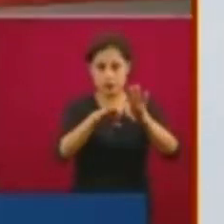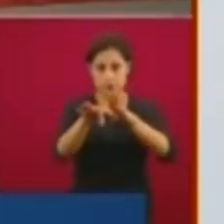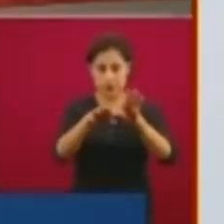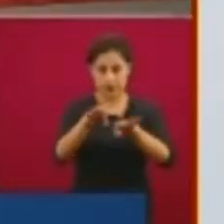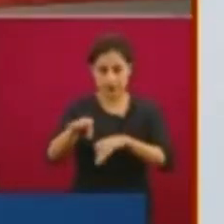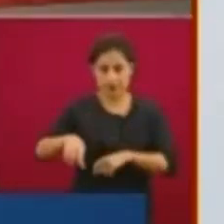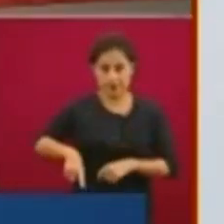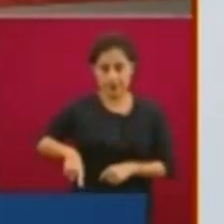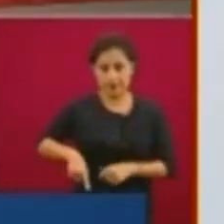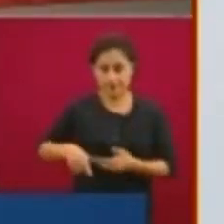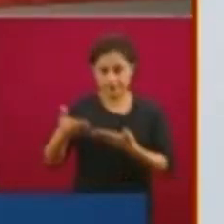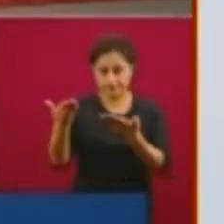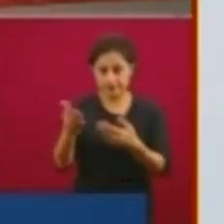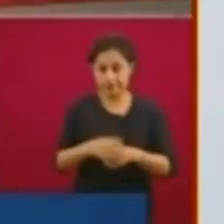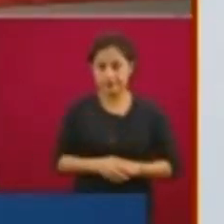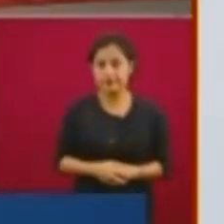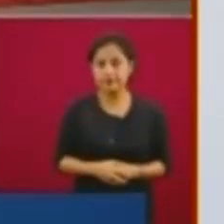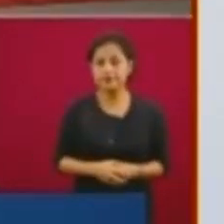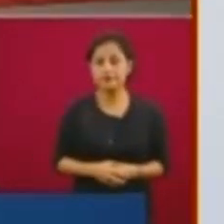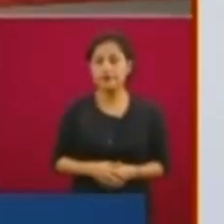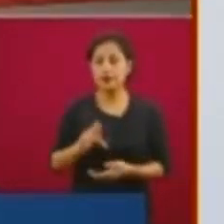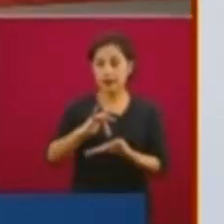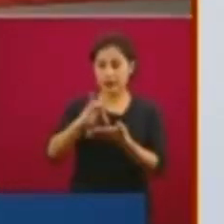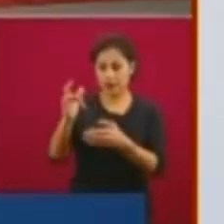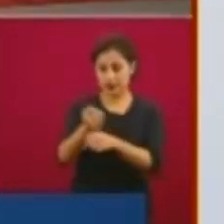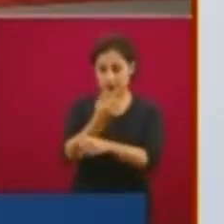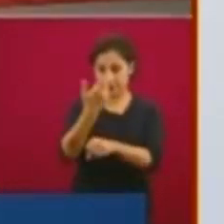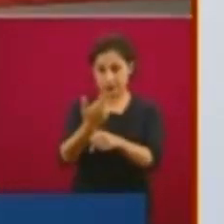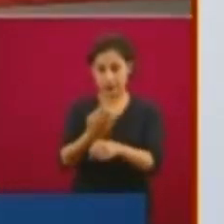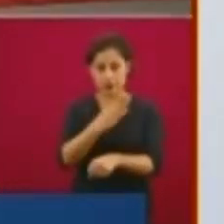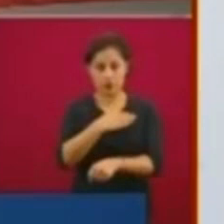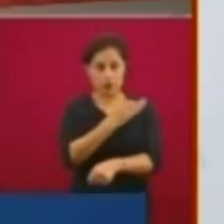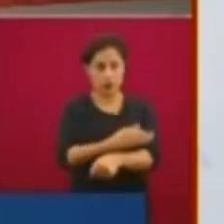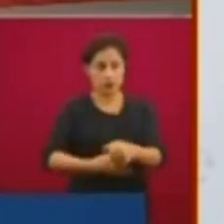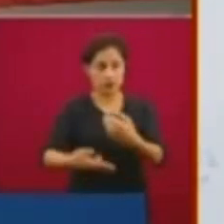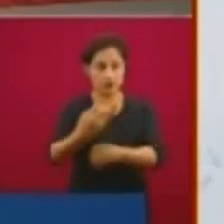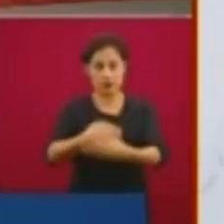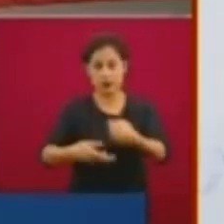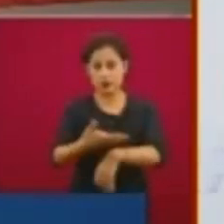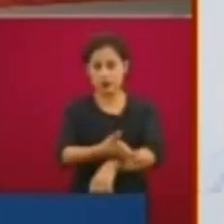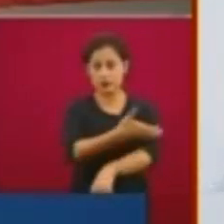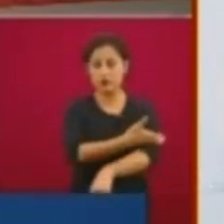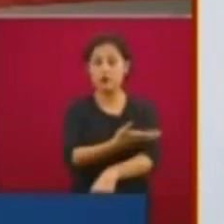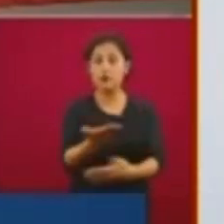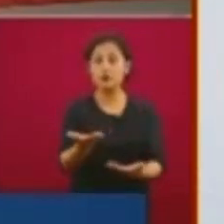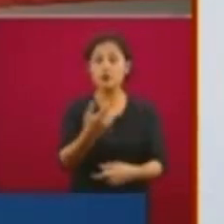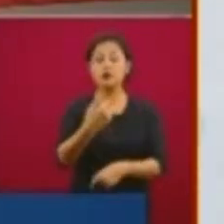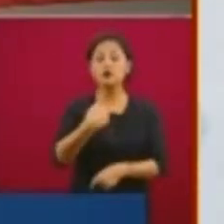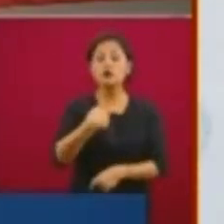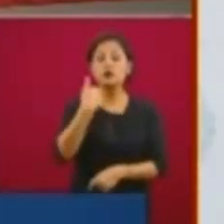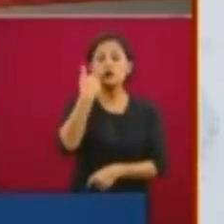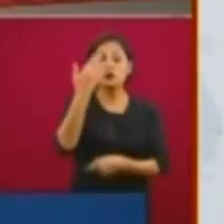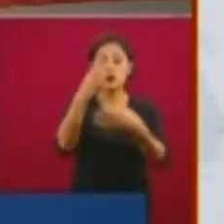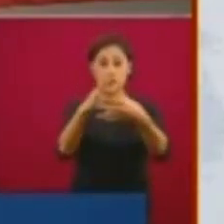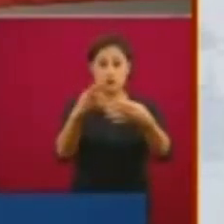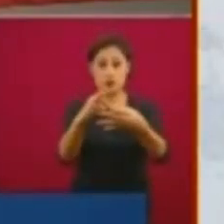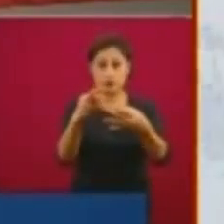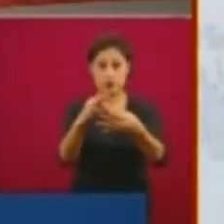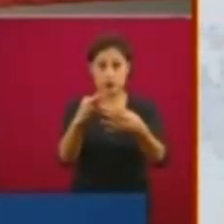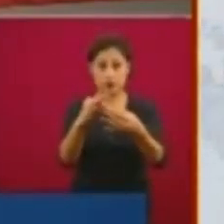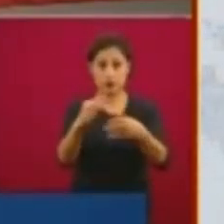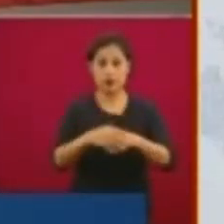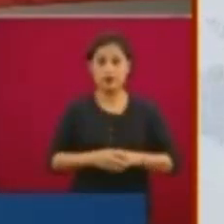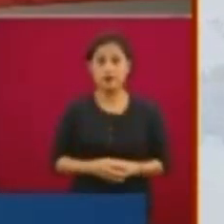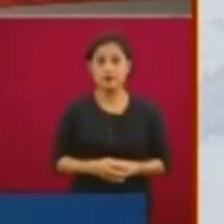Exactamente, ese va a ser el objetivo, son 25 mil millones aparte de los que ya tiene hoy en día la Secretaría. Entonces vamos a